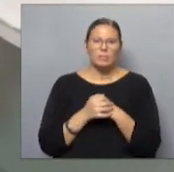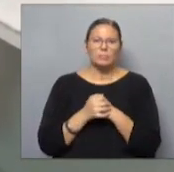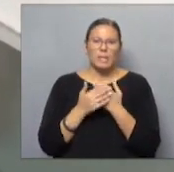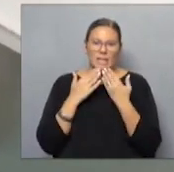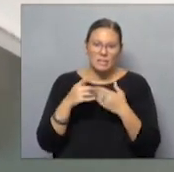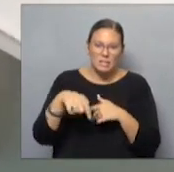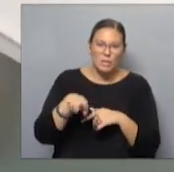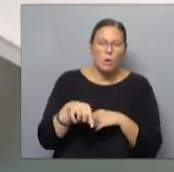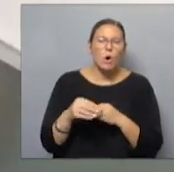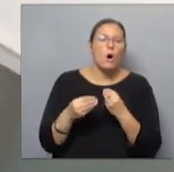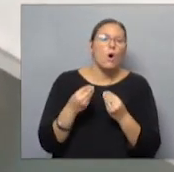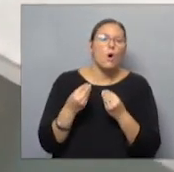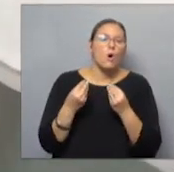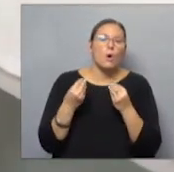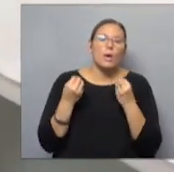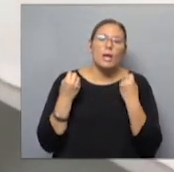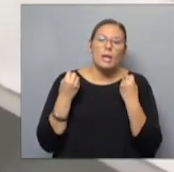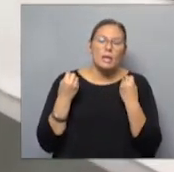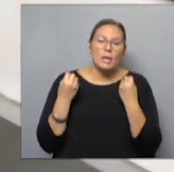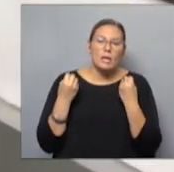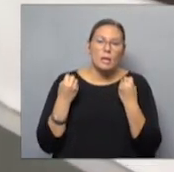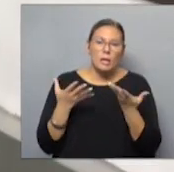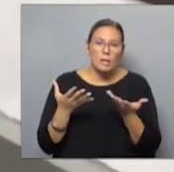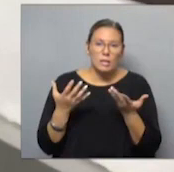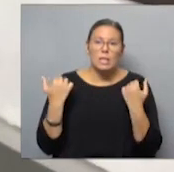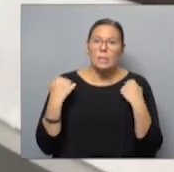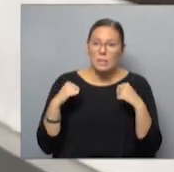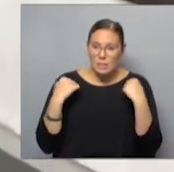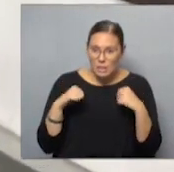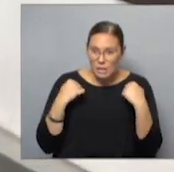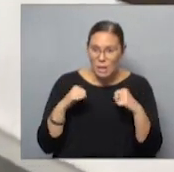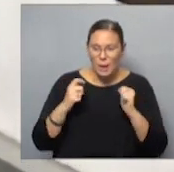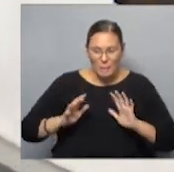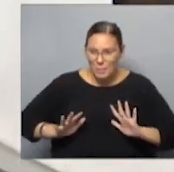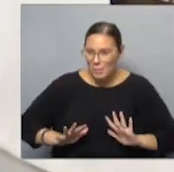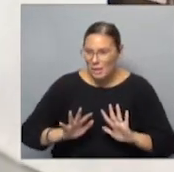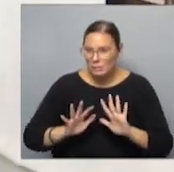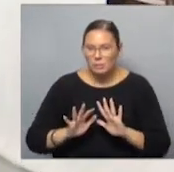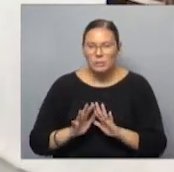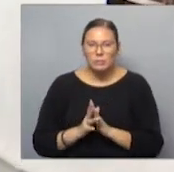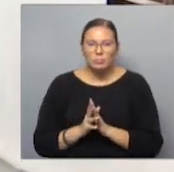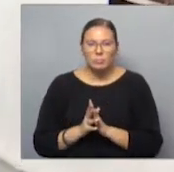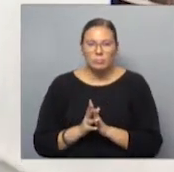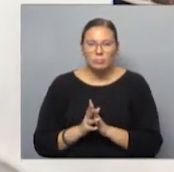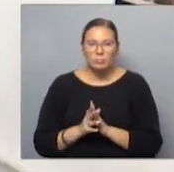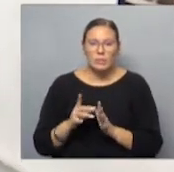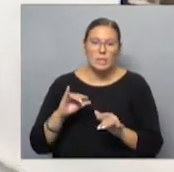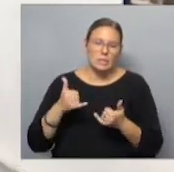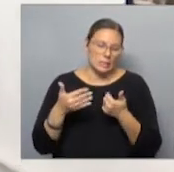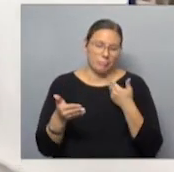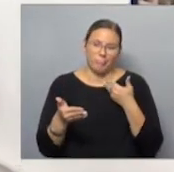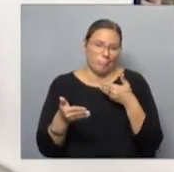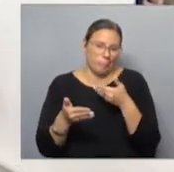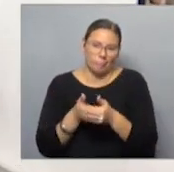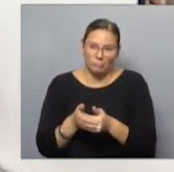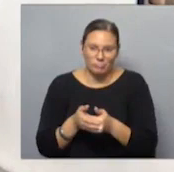Gracias a ustedes. ¿Cómo viene el tiempo de ensayo, de preparación? Bueno, estamos en la cuenta regresiva, la